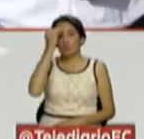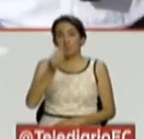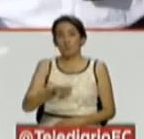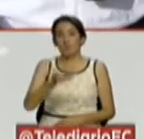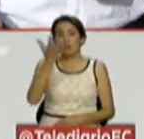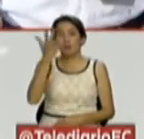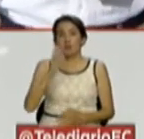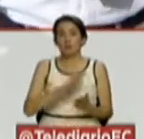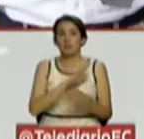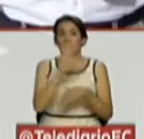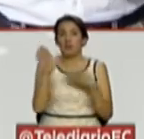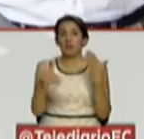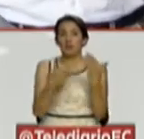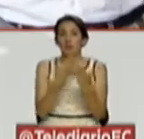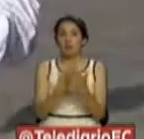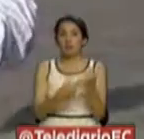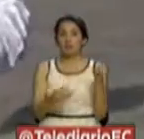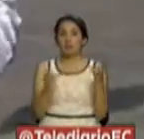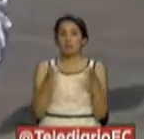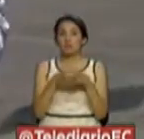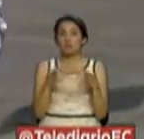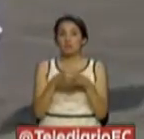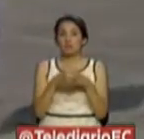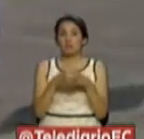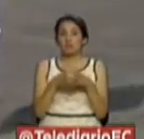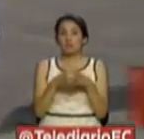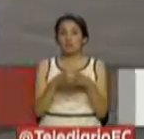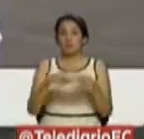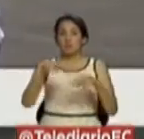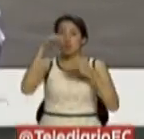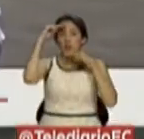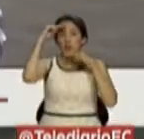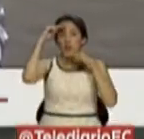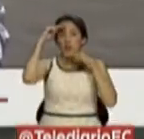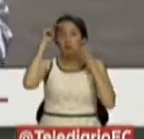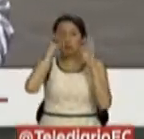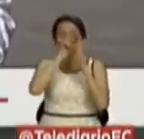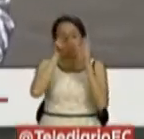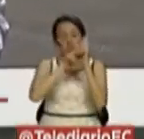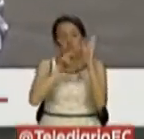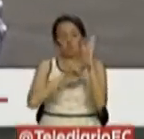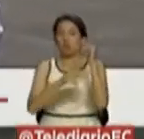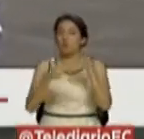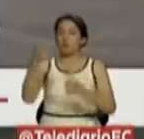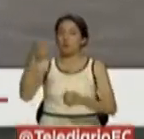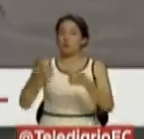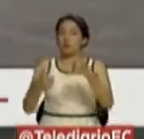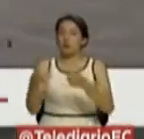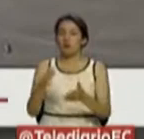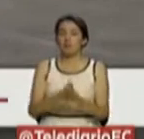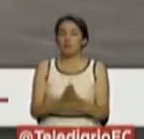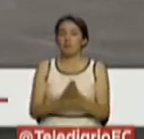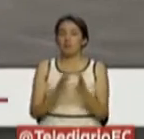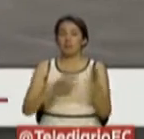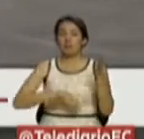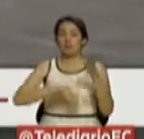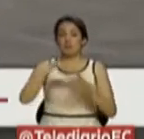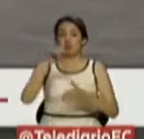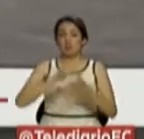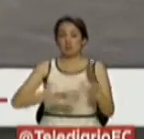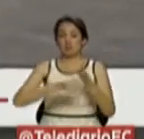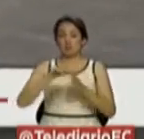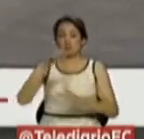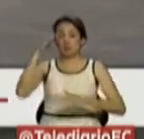Sofi, Dianita también y amigos televidentes de Telediario. Bueno, las medidas de seguridad básicamente son una serie de convenios en el que la